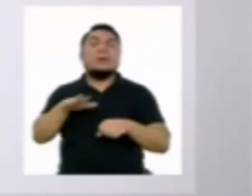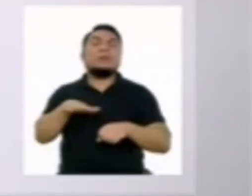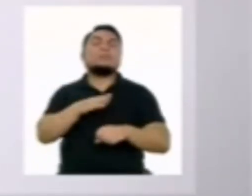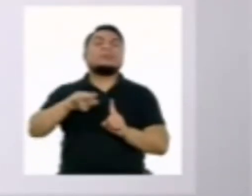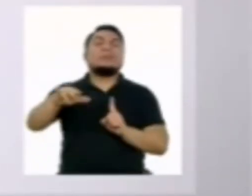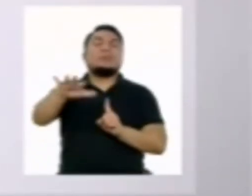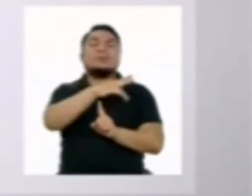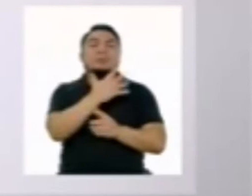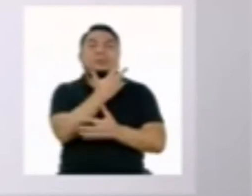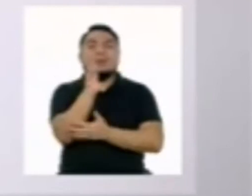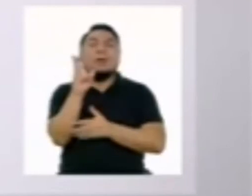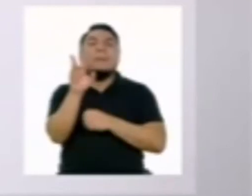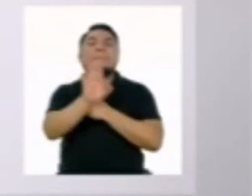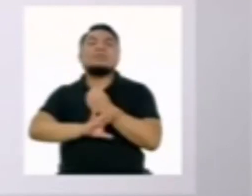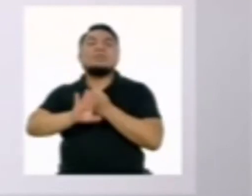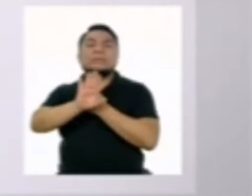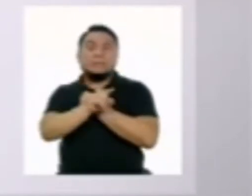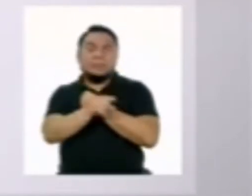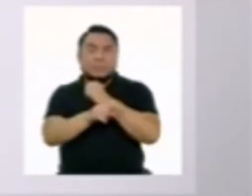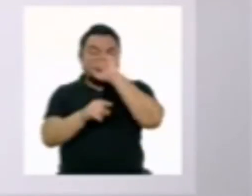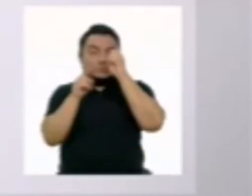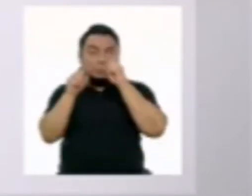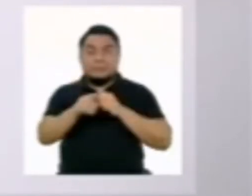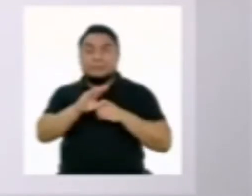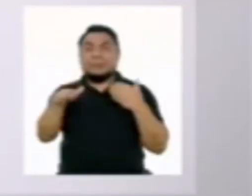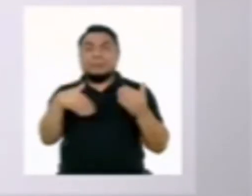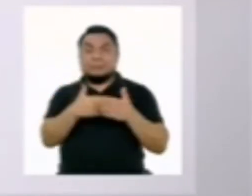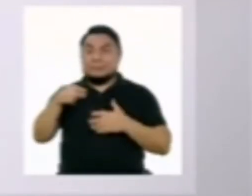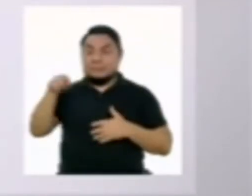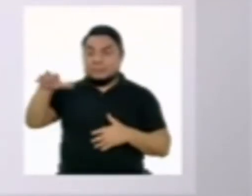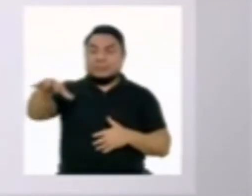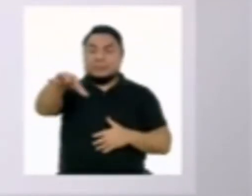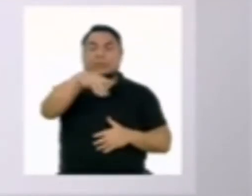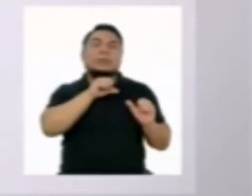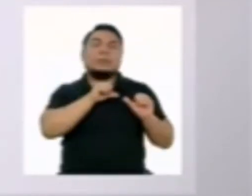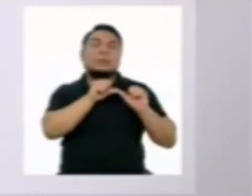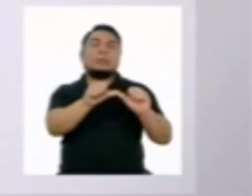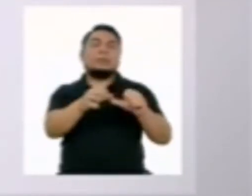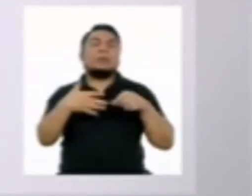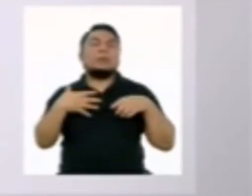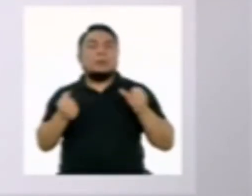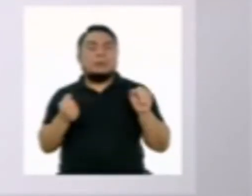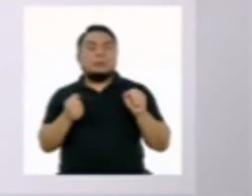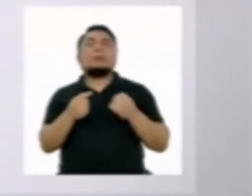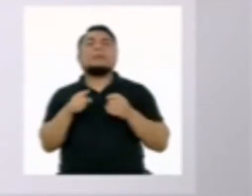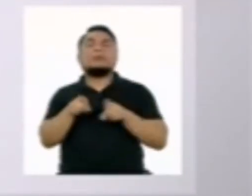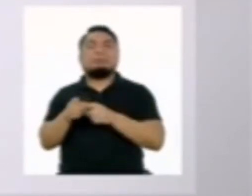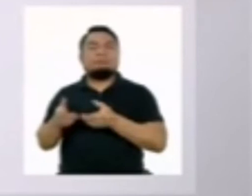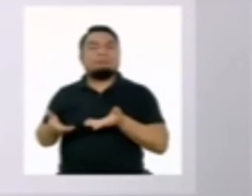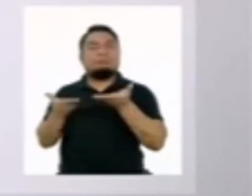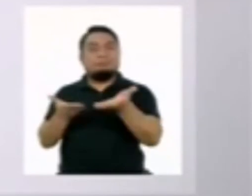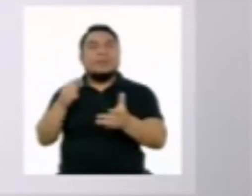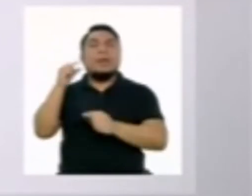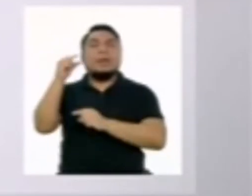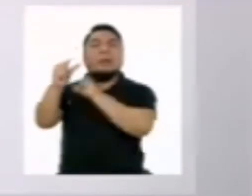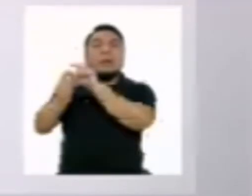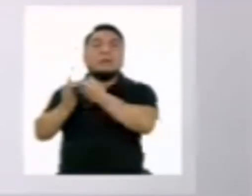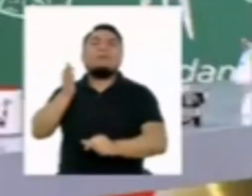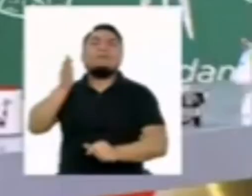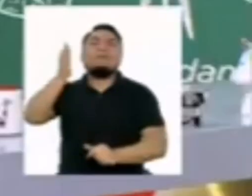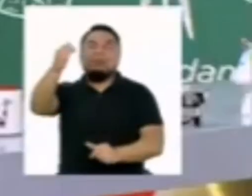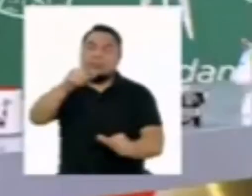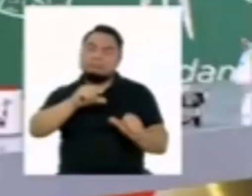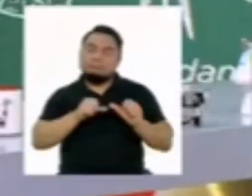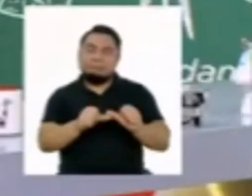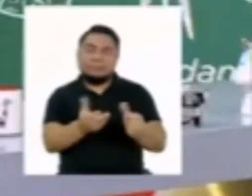protegidas. De esta manera, se garantiza que el patrimonio natural se mantenga saludable y disponible para las generaciones